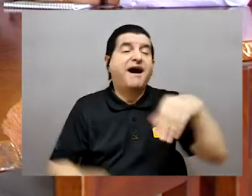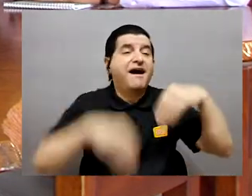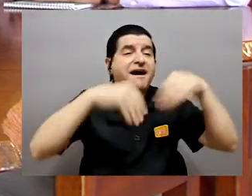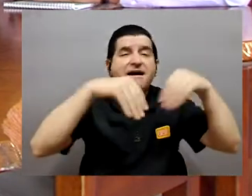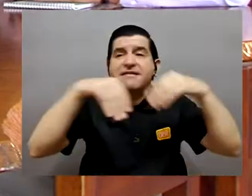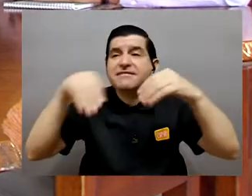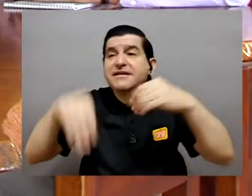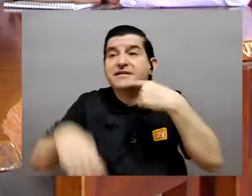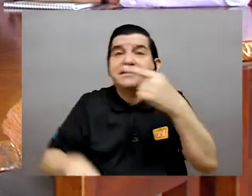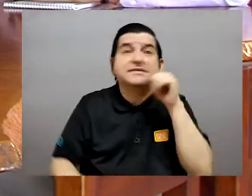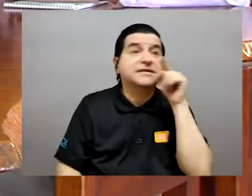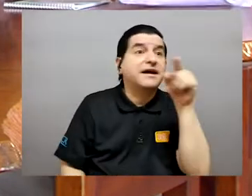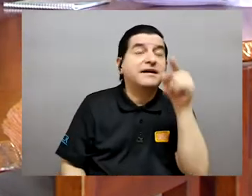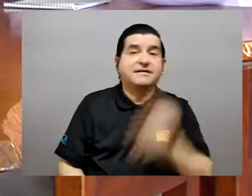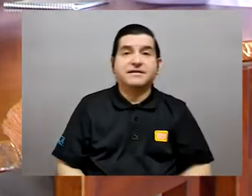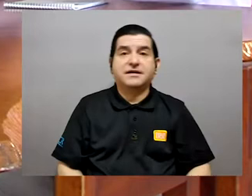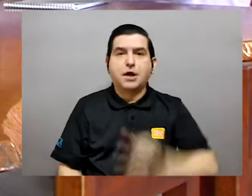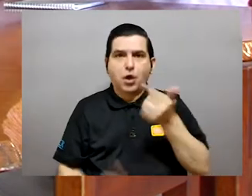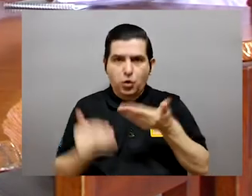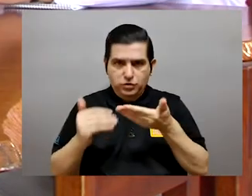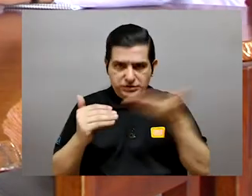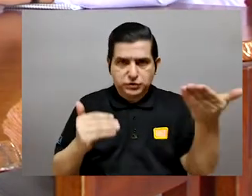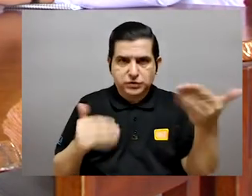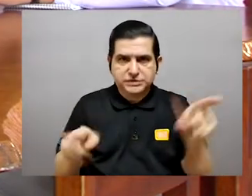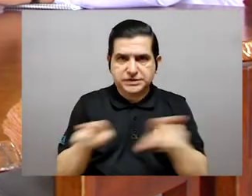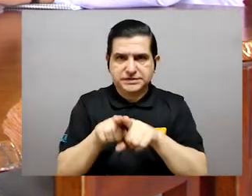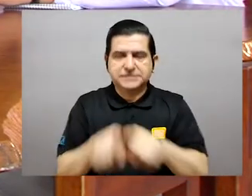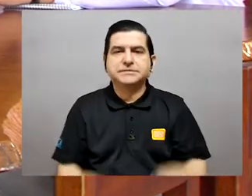se podía, un fin de semana. Entonces fui